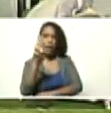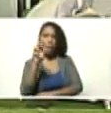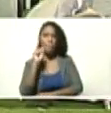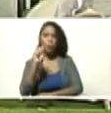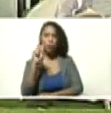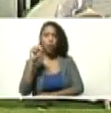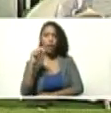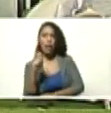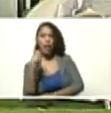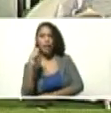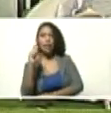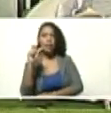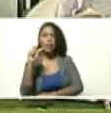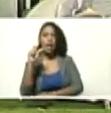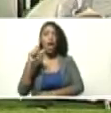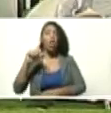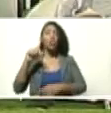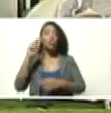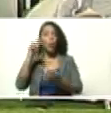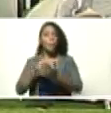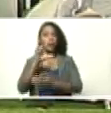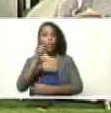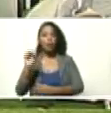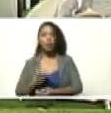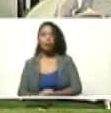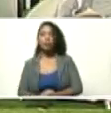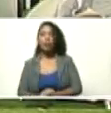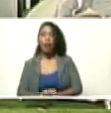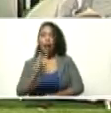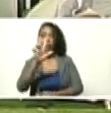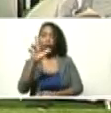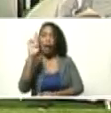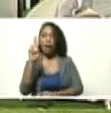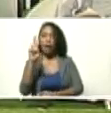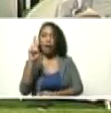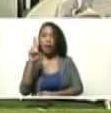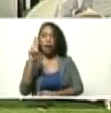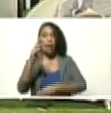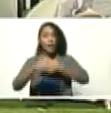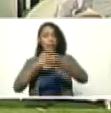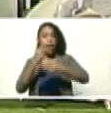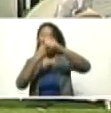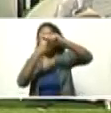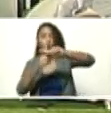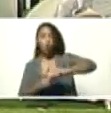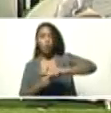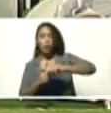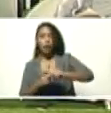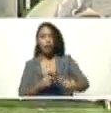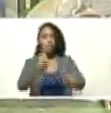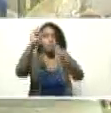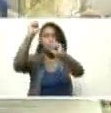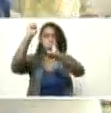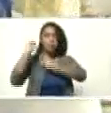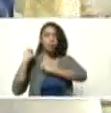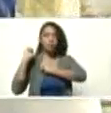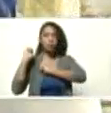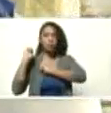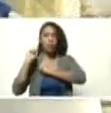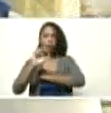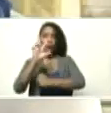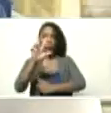3R.net 2030. Las 3R que subsumen, asumen,